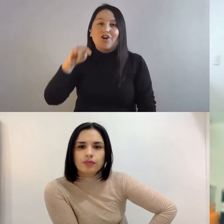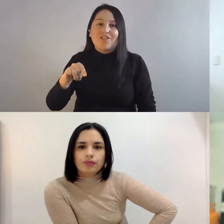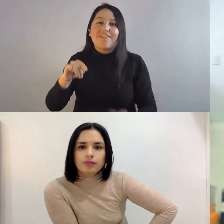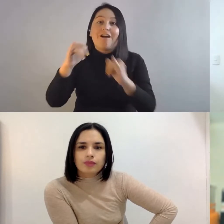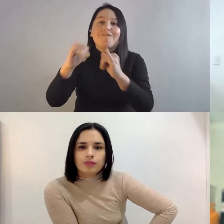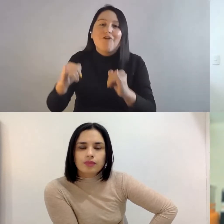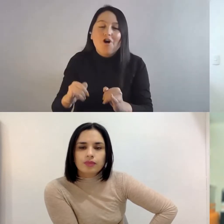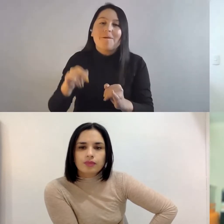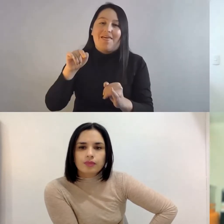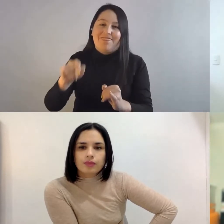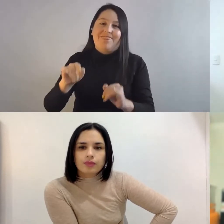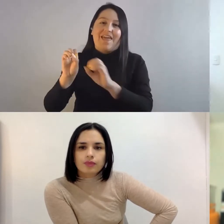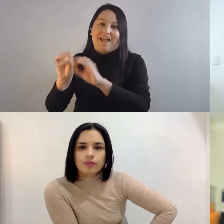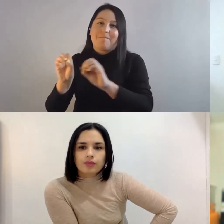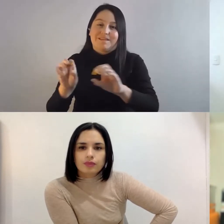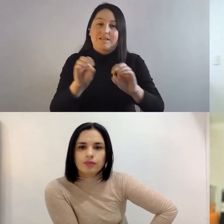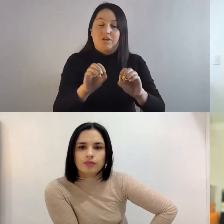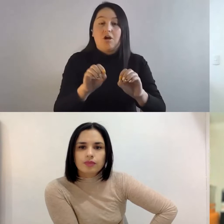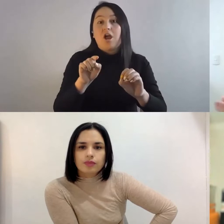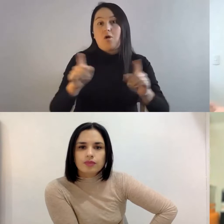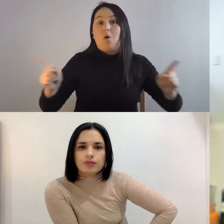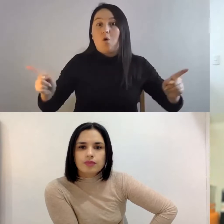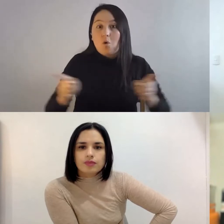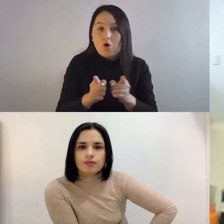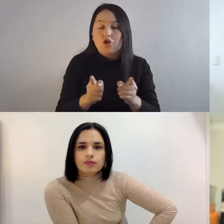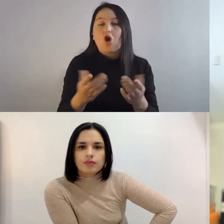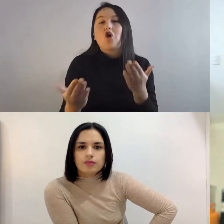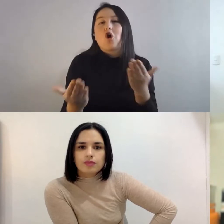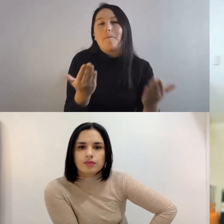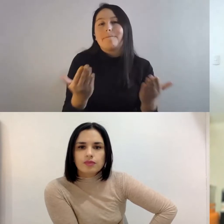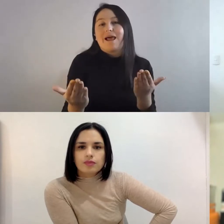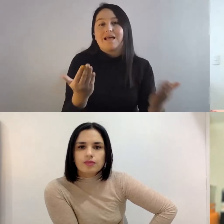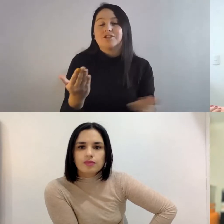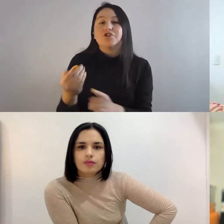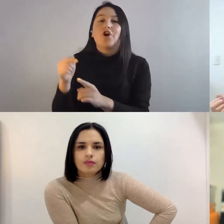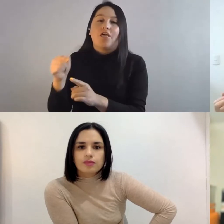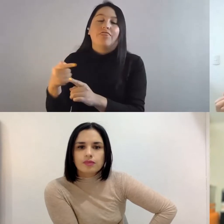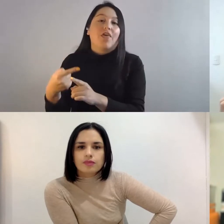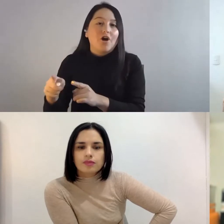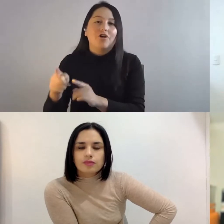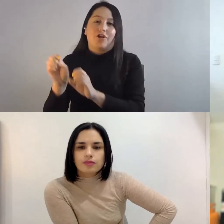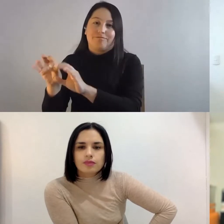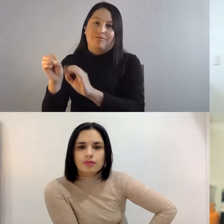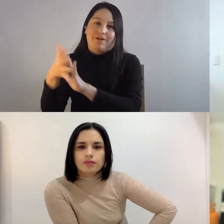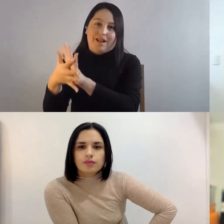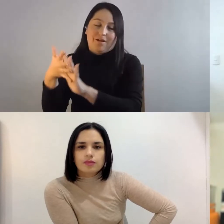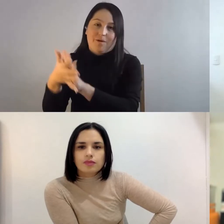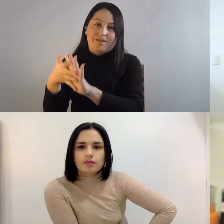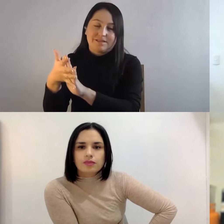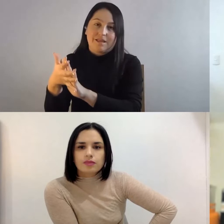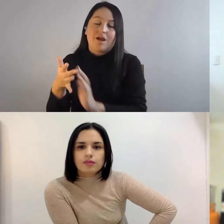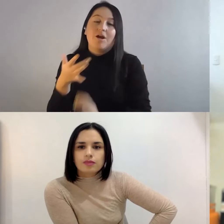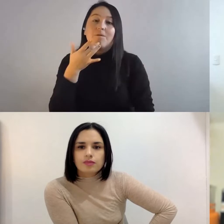Que es una capacitación relativamente corta, si se compara con un curso de LENSE, porque pretende, como decía Tomás, acercarse a